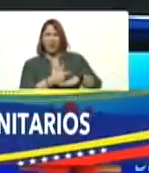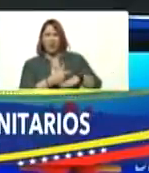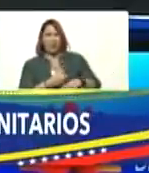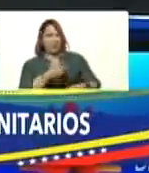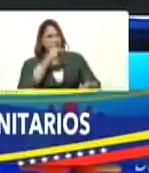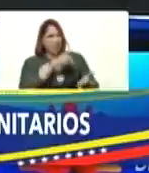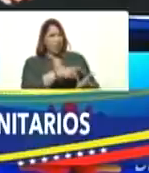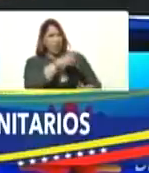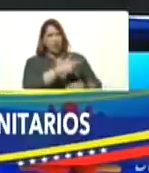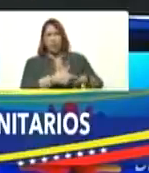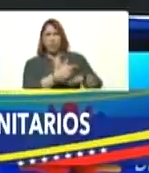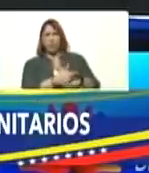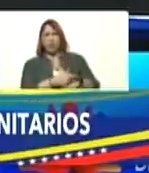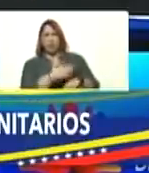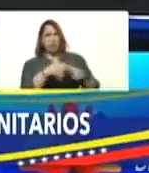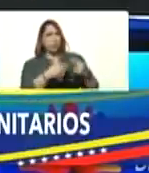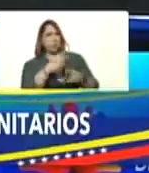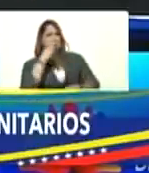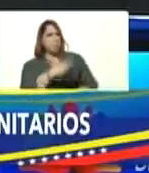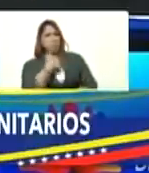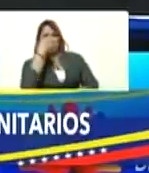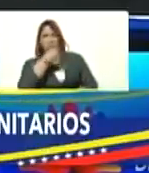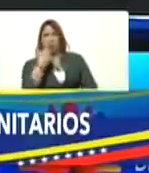y más nunca se le ha visto la cara, me decía.